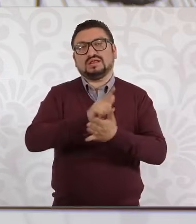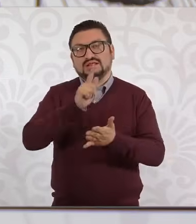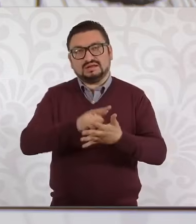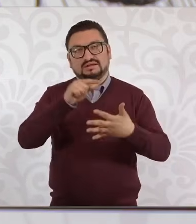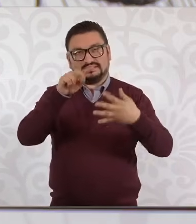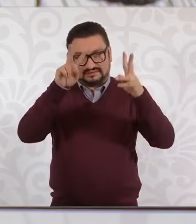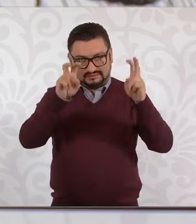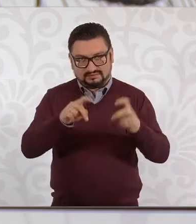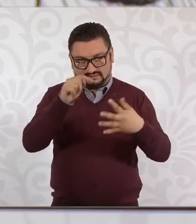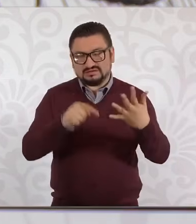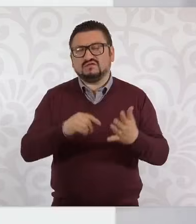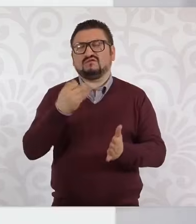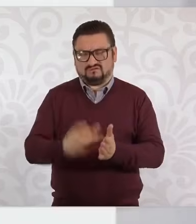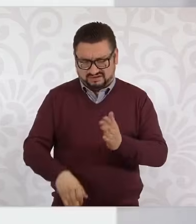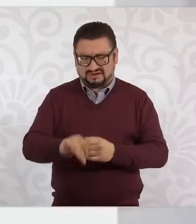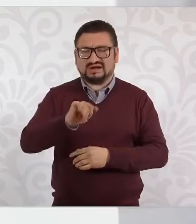falta